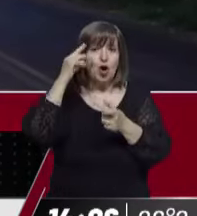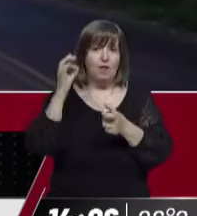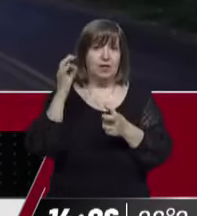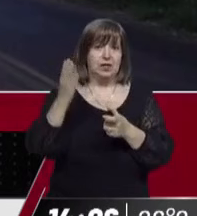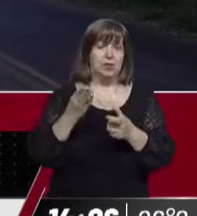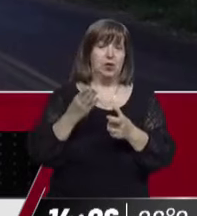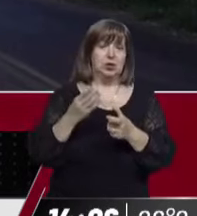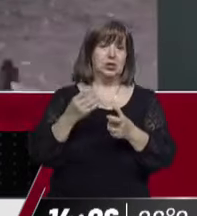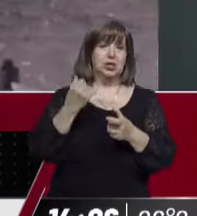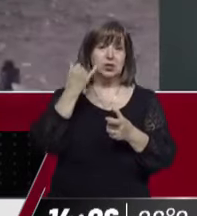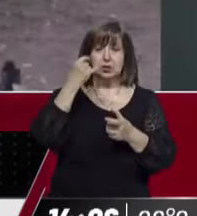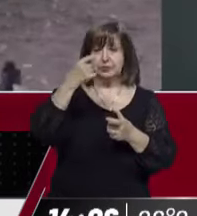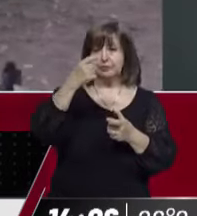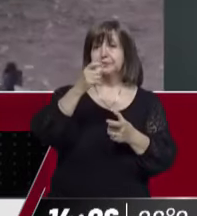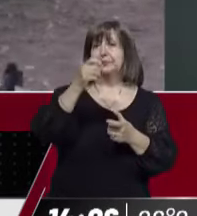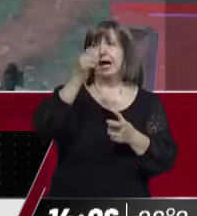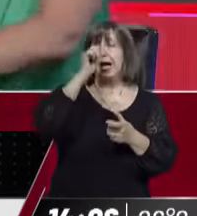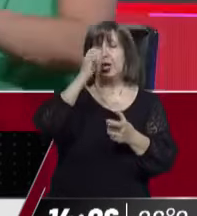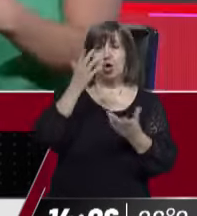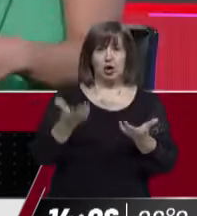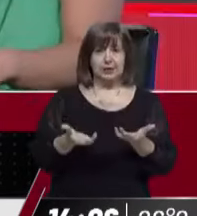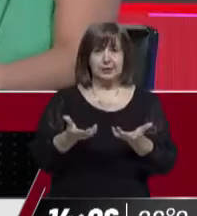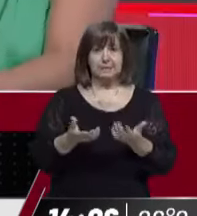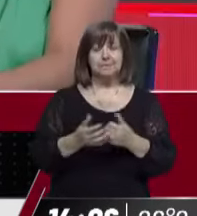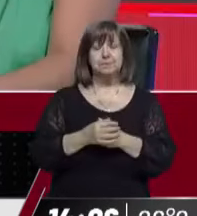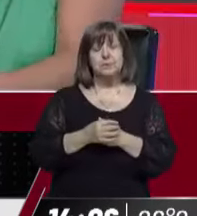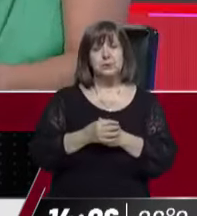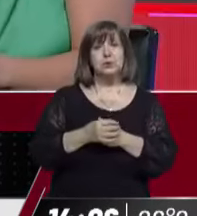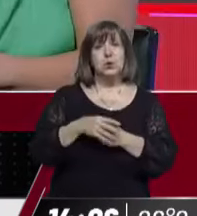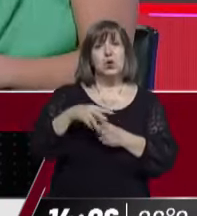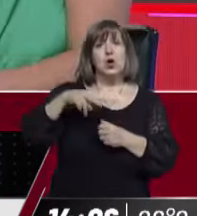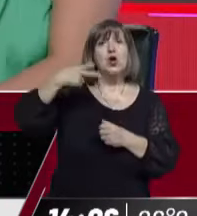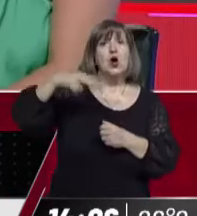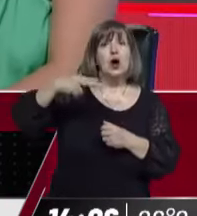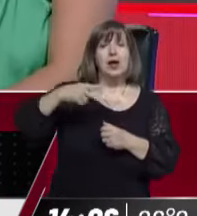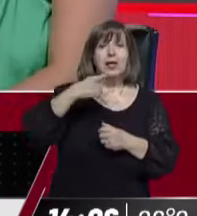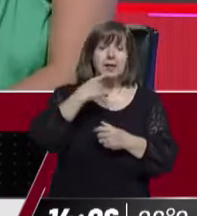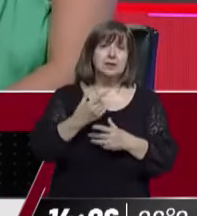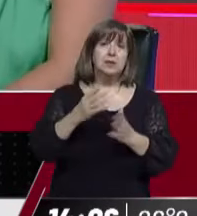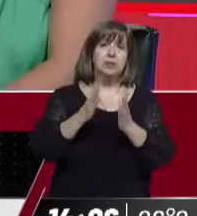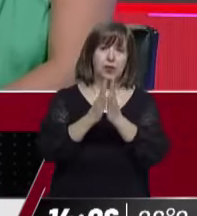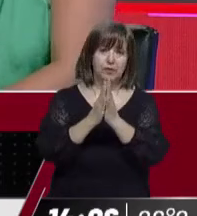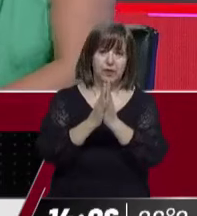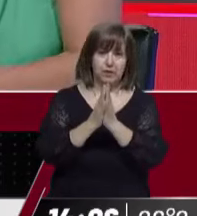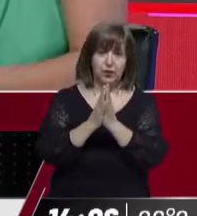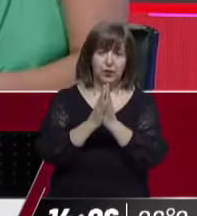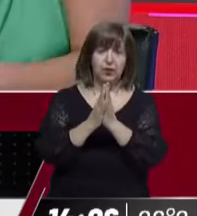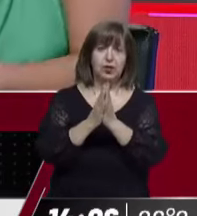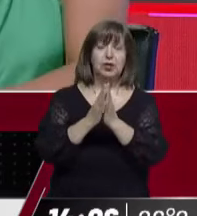Leandro, no hay que tomar, no hay que consumir alcohol si vas a conducir